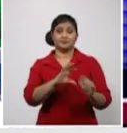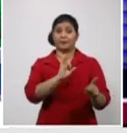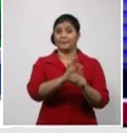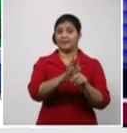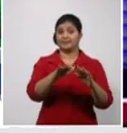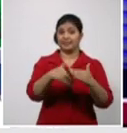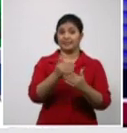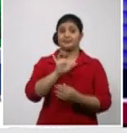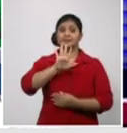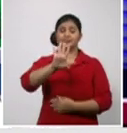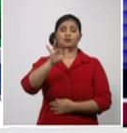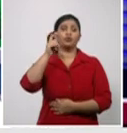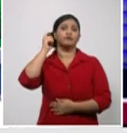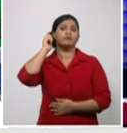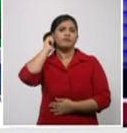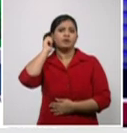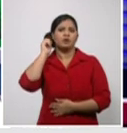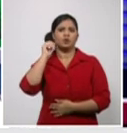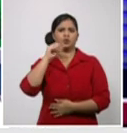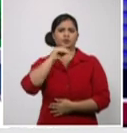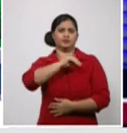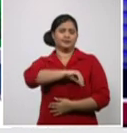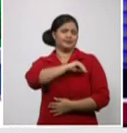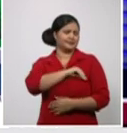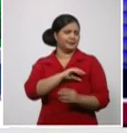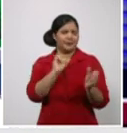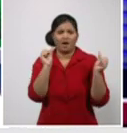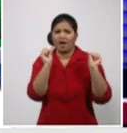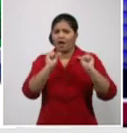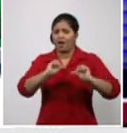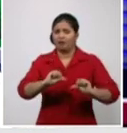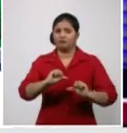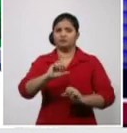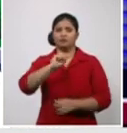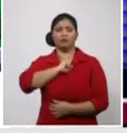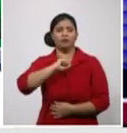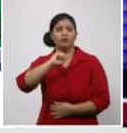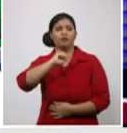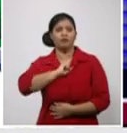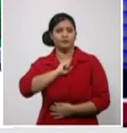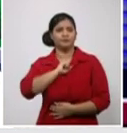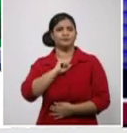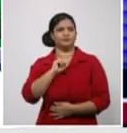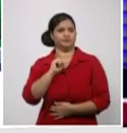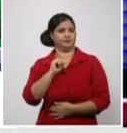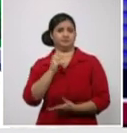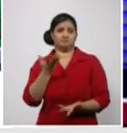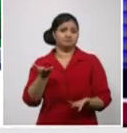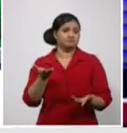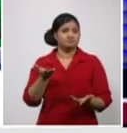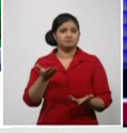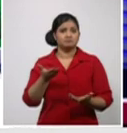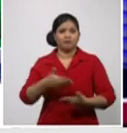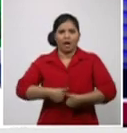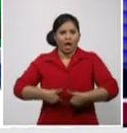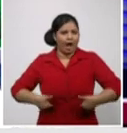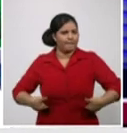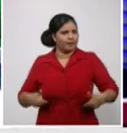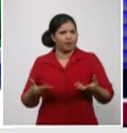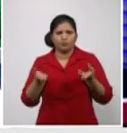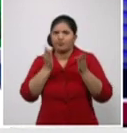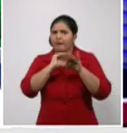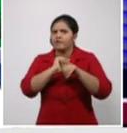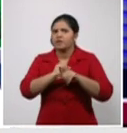muy decaída, con falta de aire, con tos, con falta de apetito. Y lamentablemente en el día de